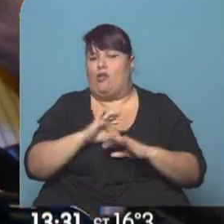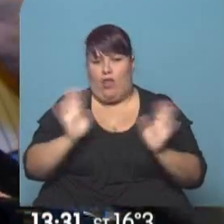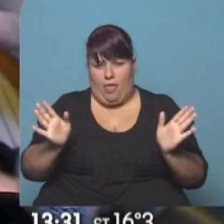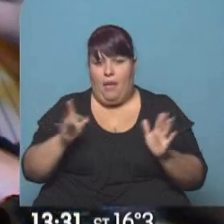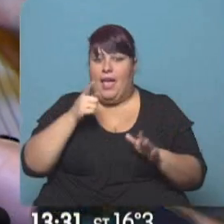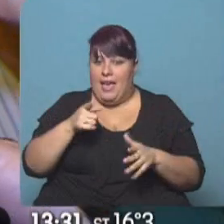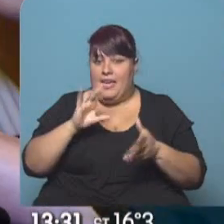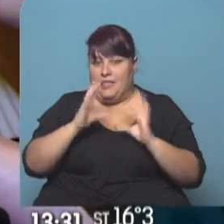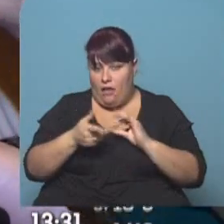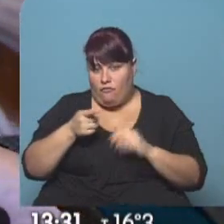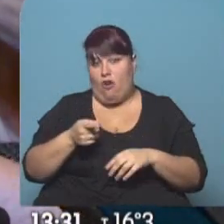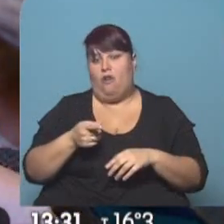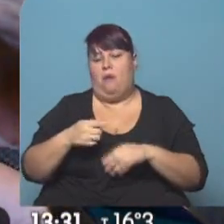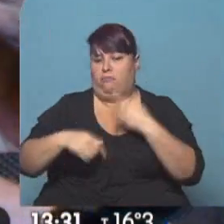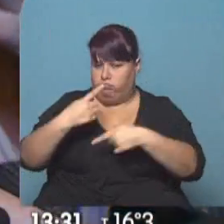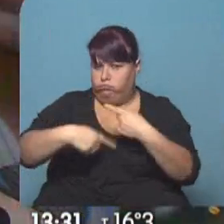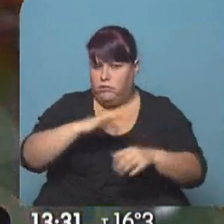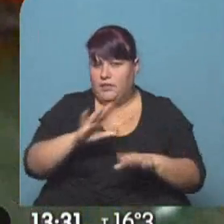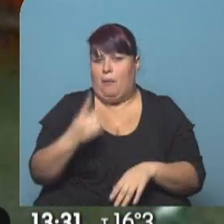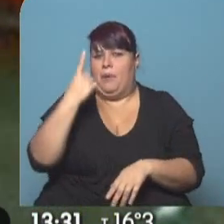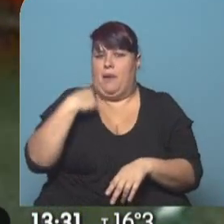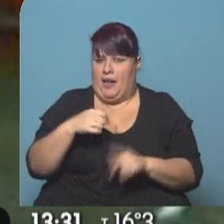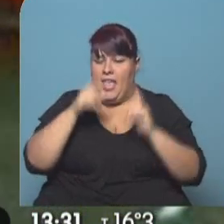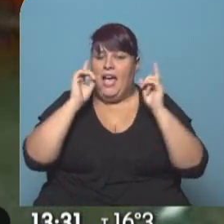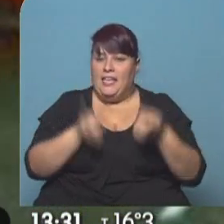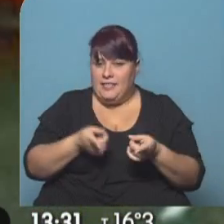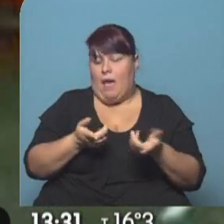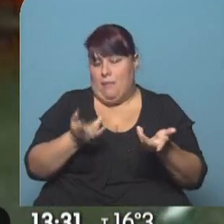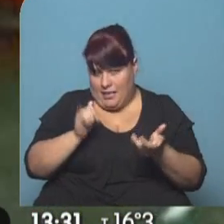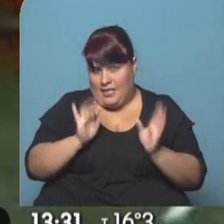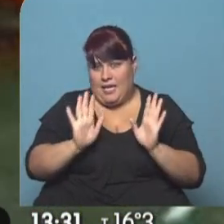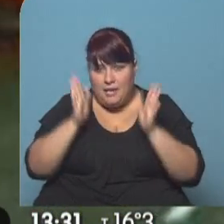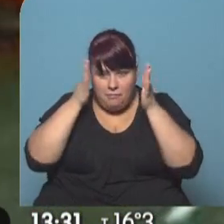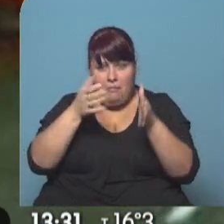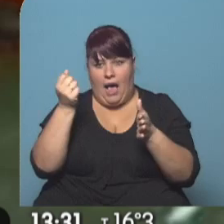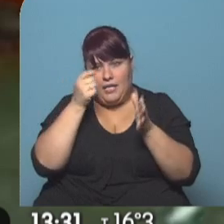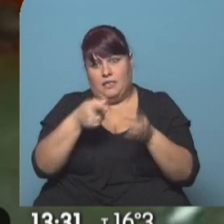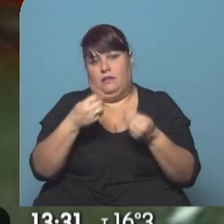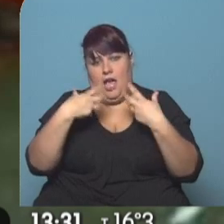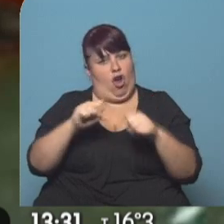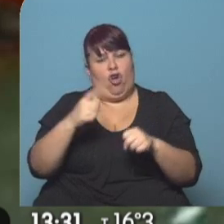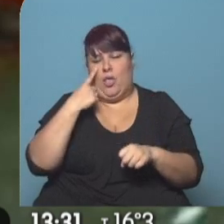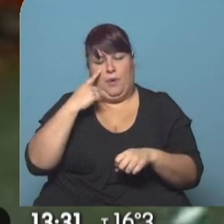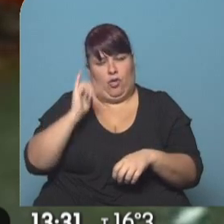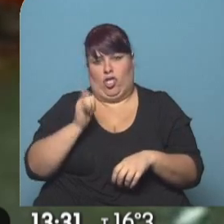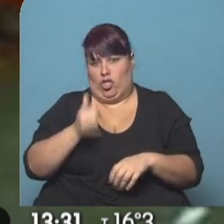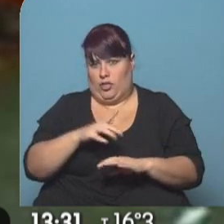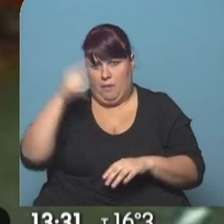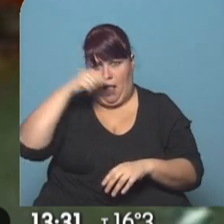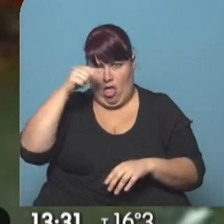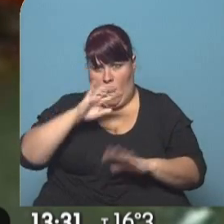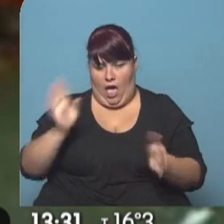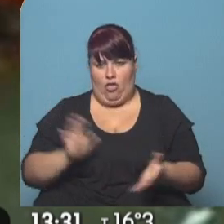Y en ese sentido se ha avanzado desde el primer día, al mismo tiempo que obviamente mantener el eje central en que aparezca y con vida Santiago